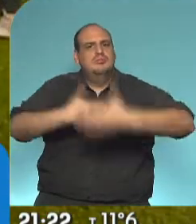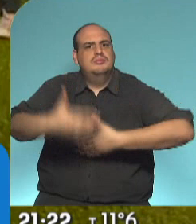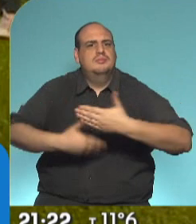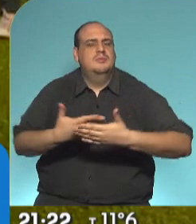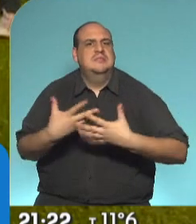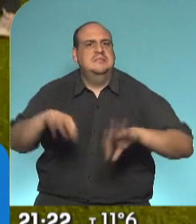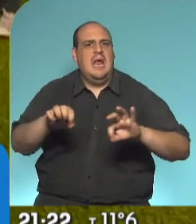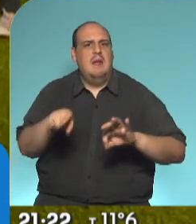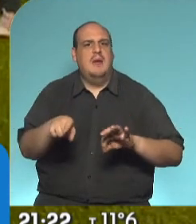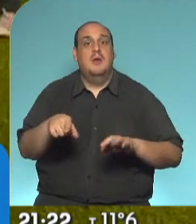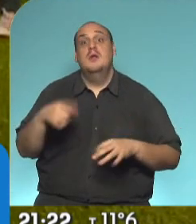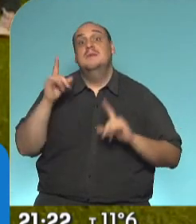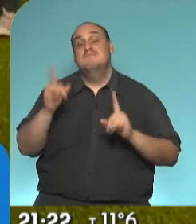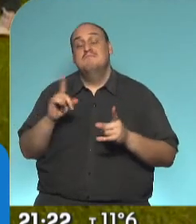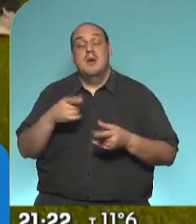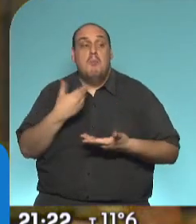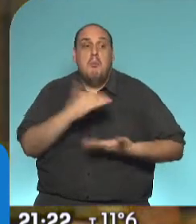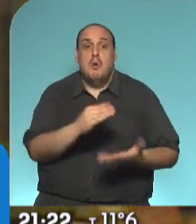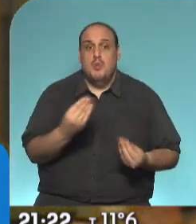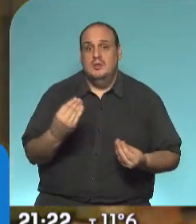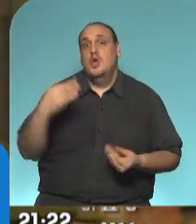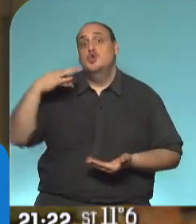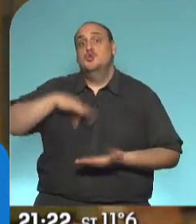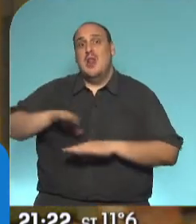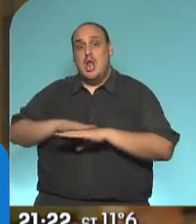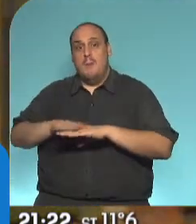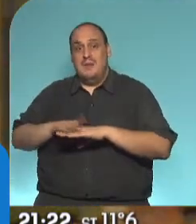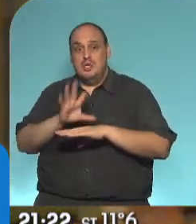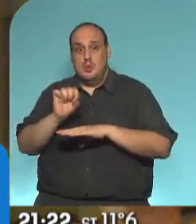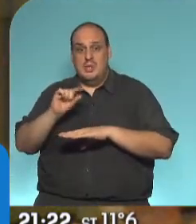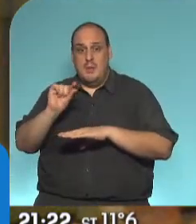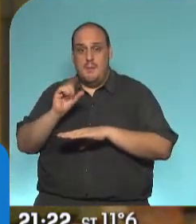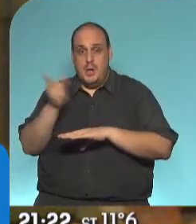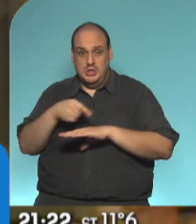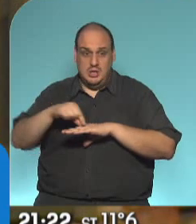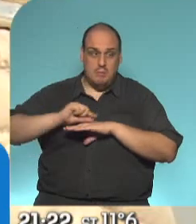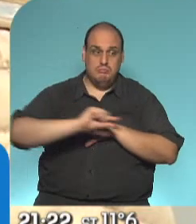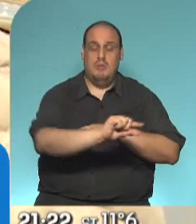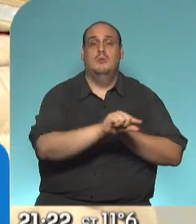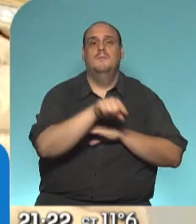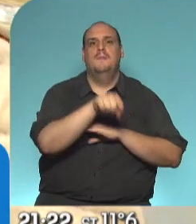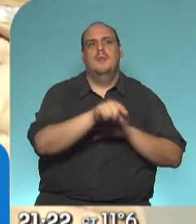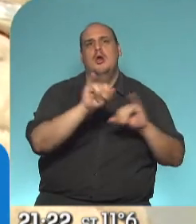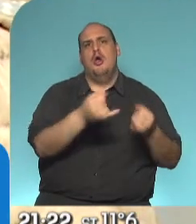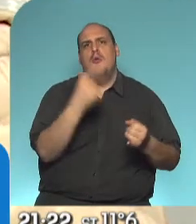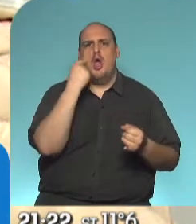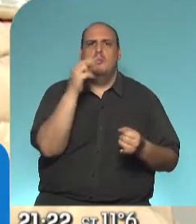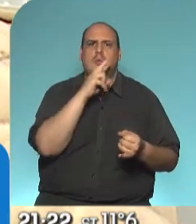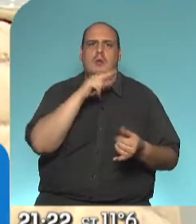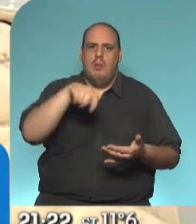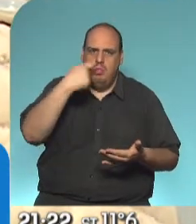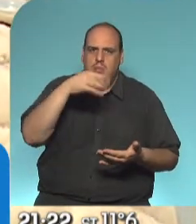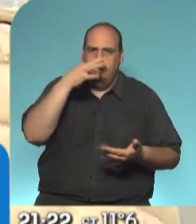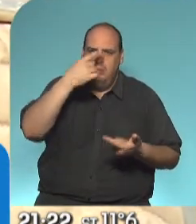base de ingreso que es la mitad del salario mínimo. Nosotros tenemos un esquema que se llama Potenciar Trabajo. Muchos de los jóvenes, de las jóvenes que están con problemática de adicciones, van